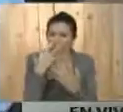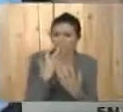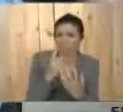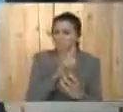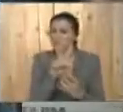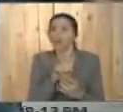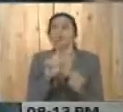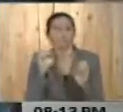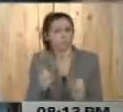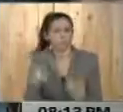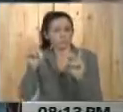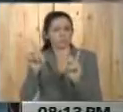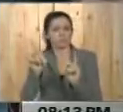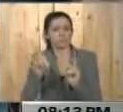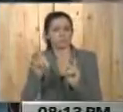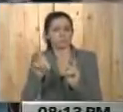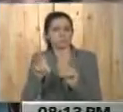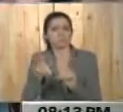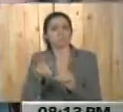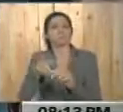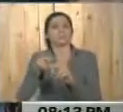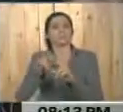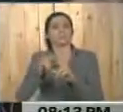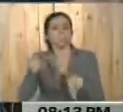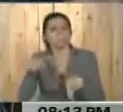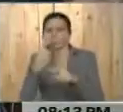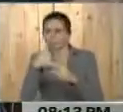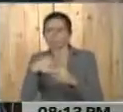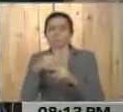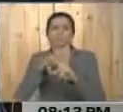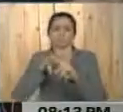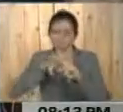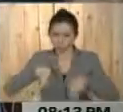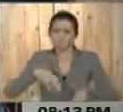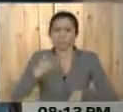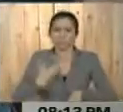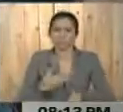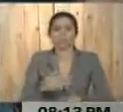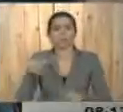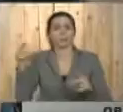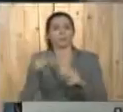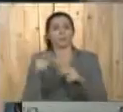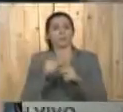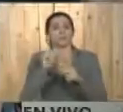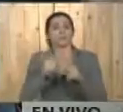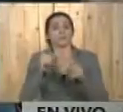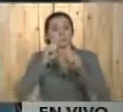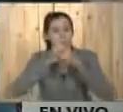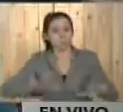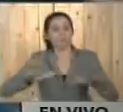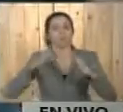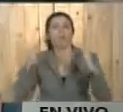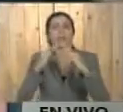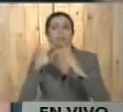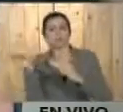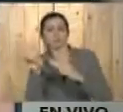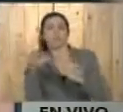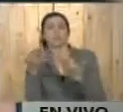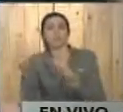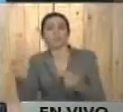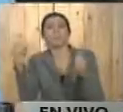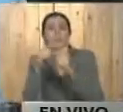la posibilidad de borrarla y erradicarla de la faz de la tierra. Su mensaje tiene que ser escuchado en todos los hogares venezolanos y su